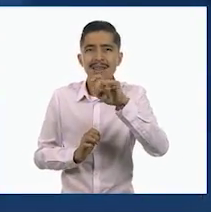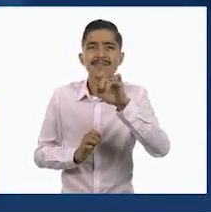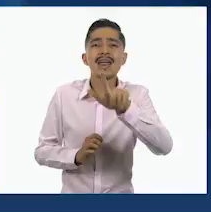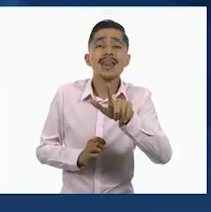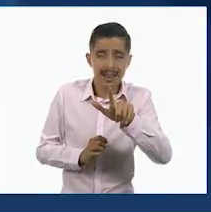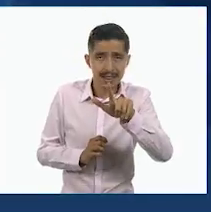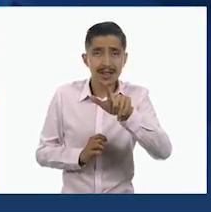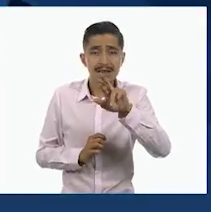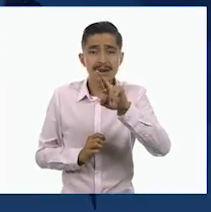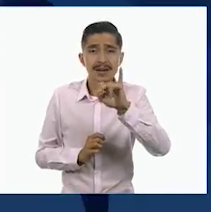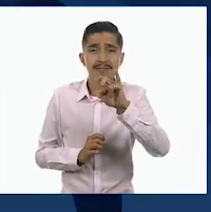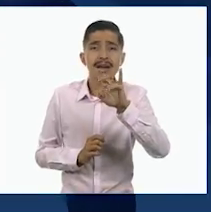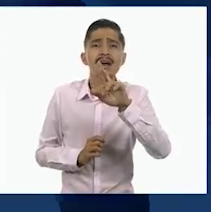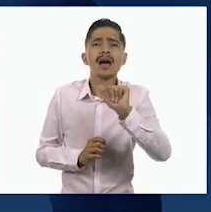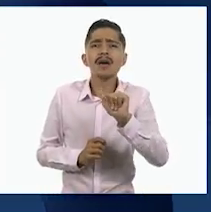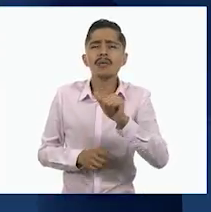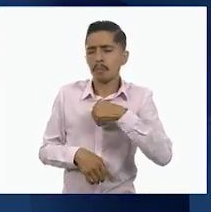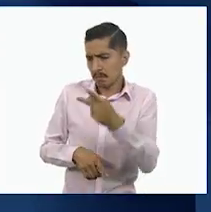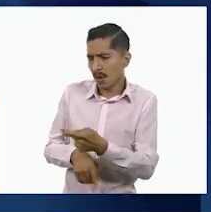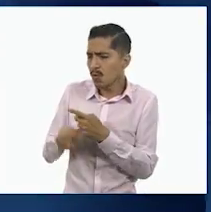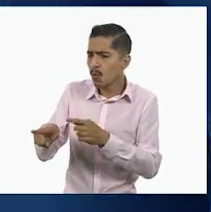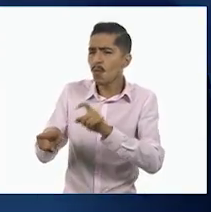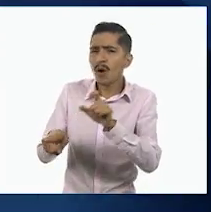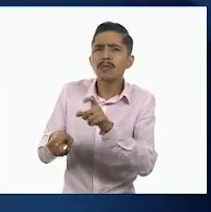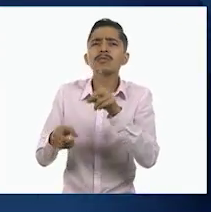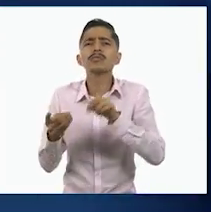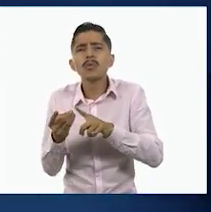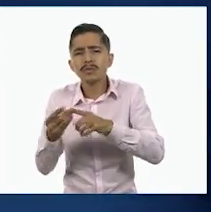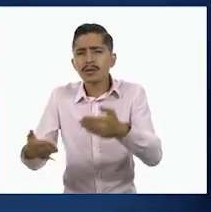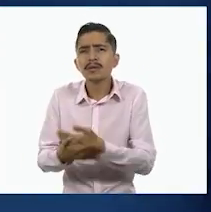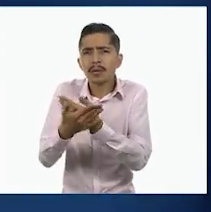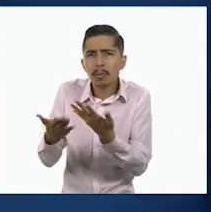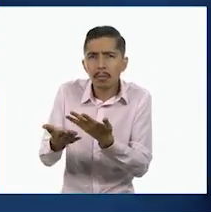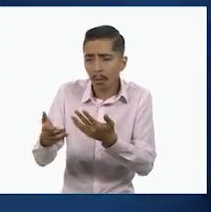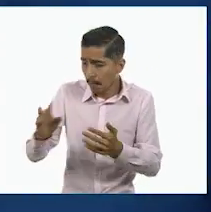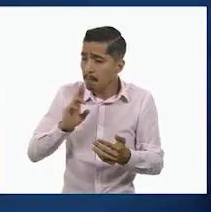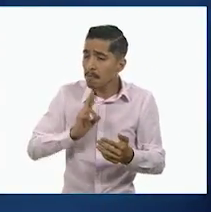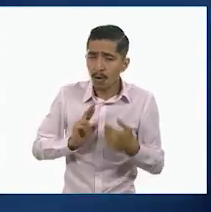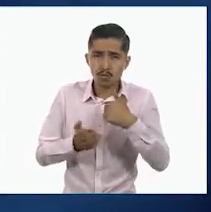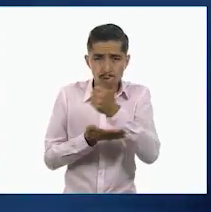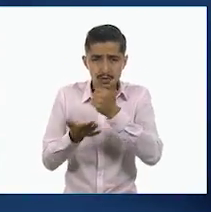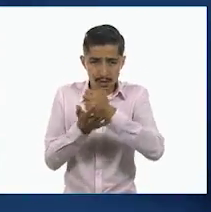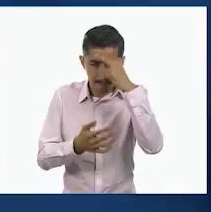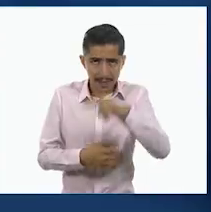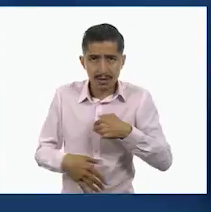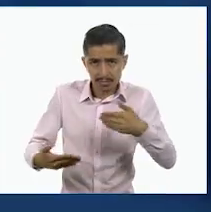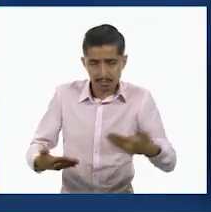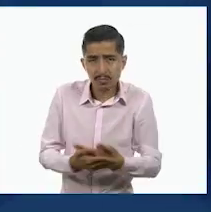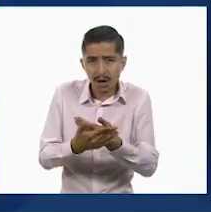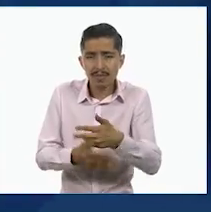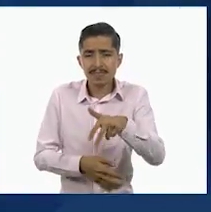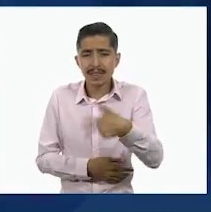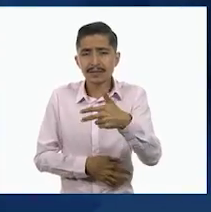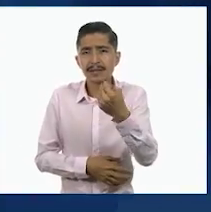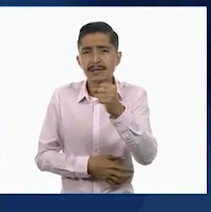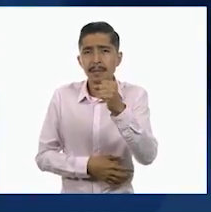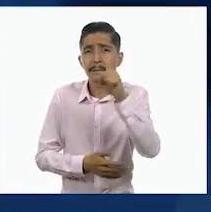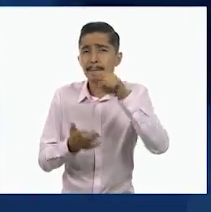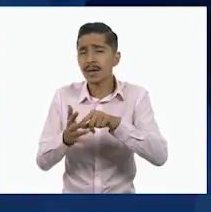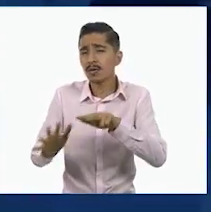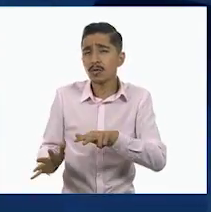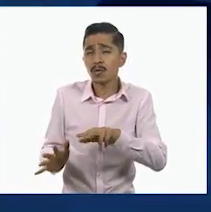Lo primero que le pregunté fue cuándo y dónde naciste, y ella me contestó de esa manera. Nací en la Ciudad de México el 13 de septiembre